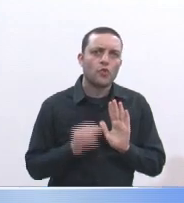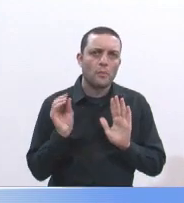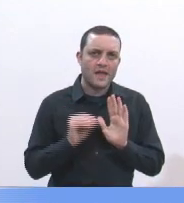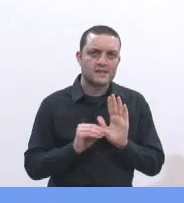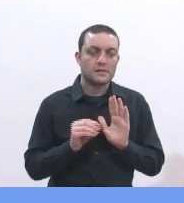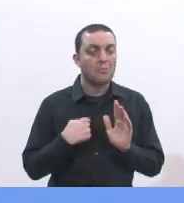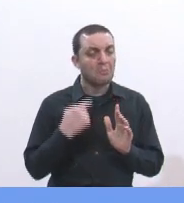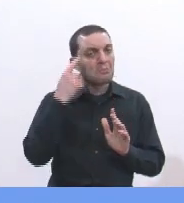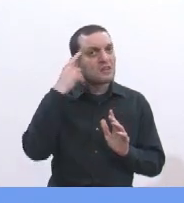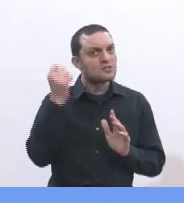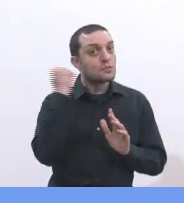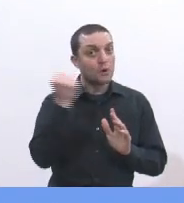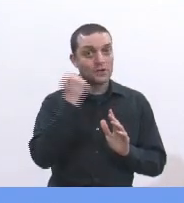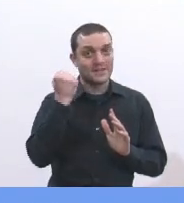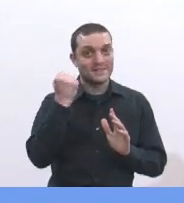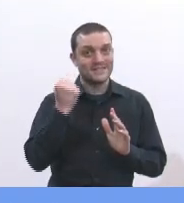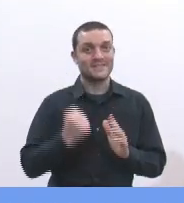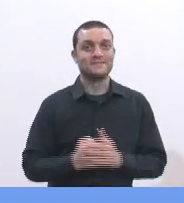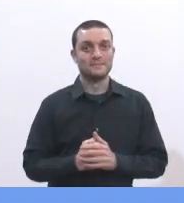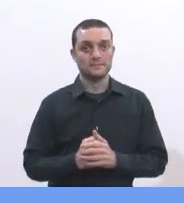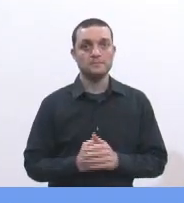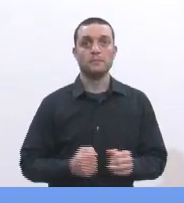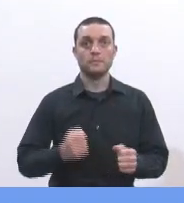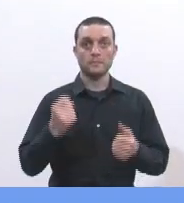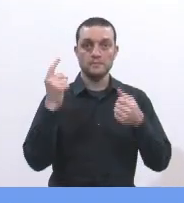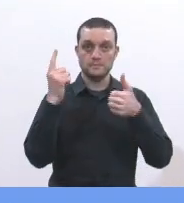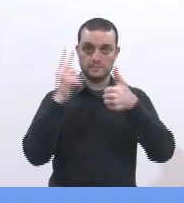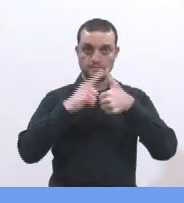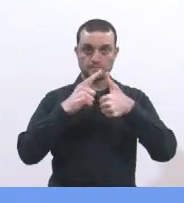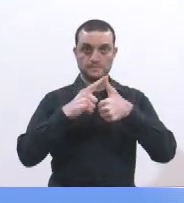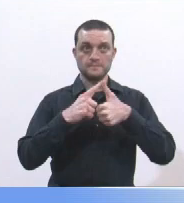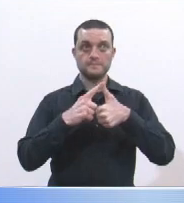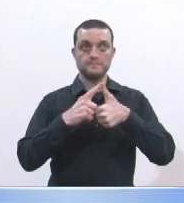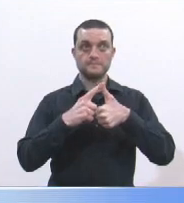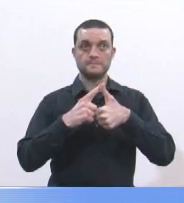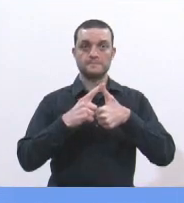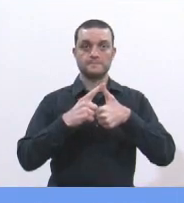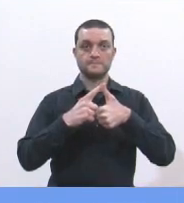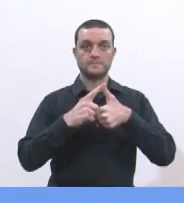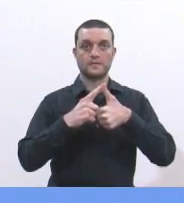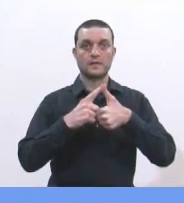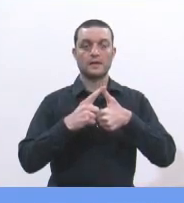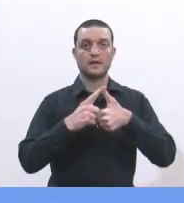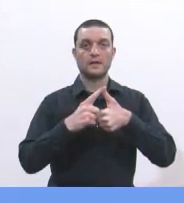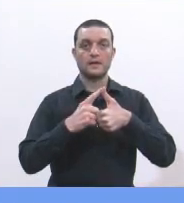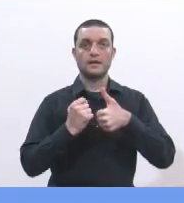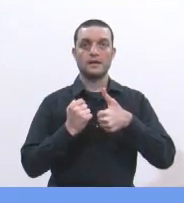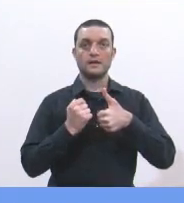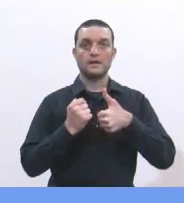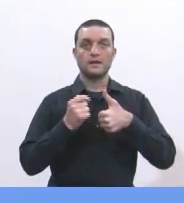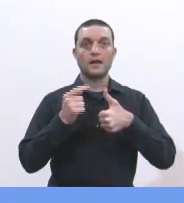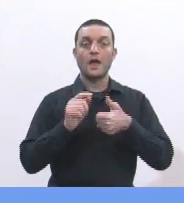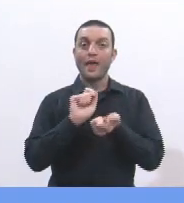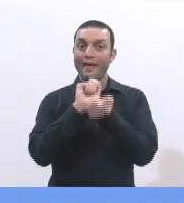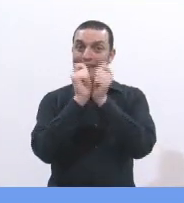y me parece son importantes el primero es qué esta